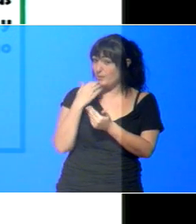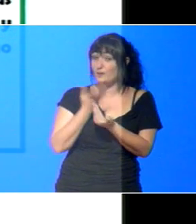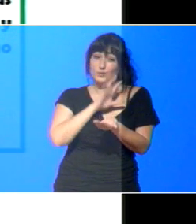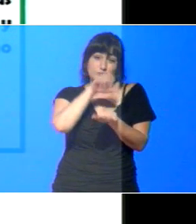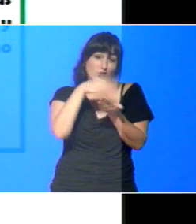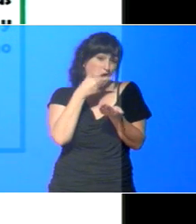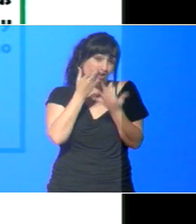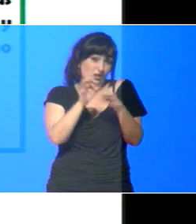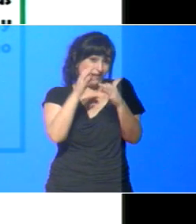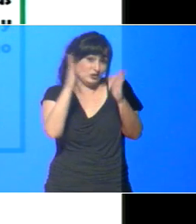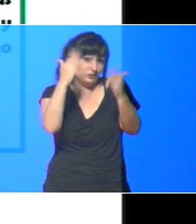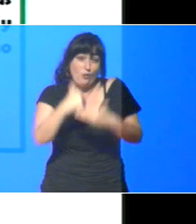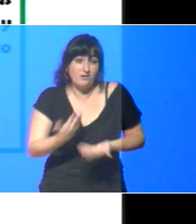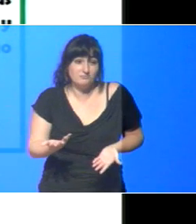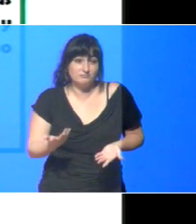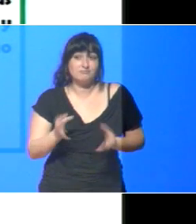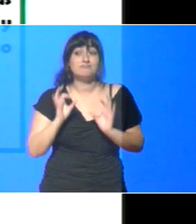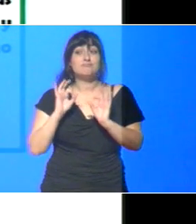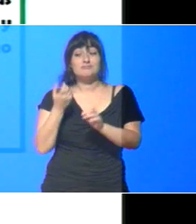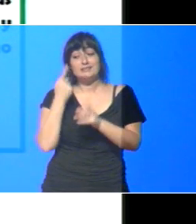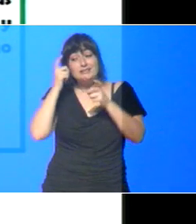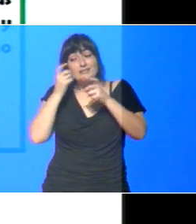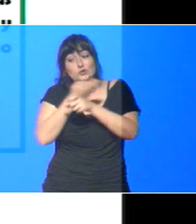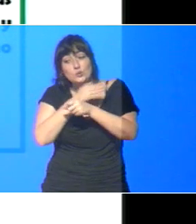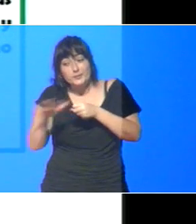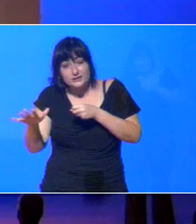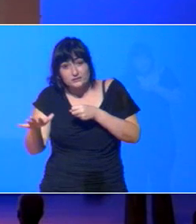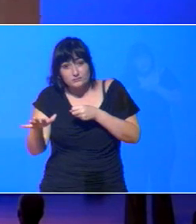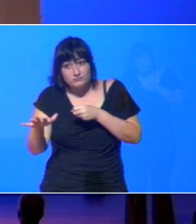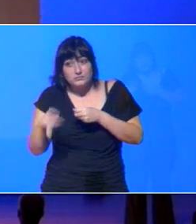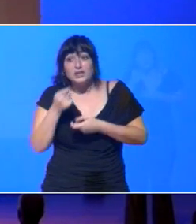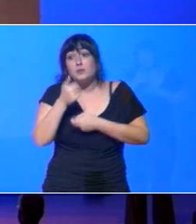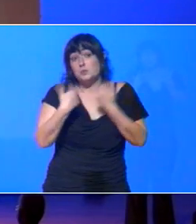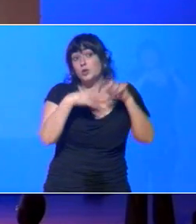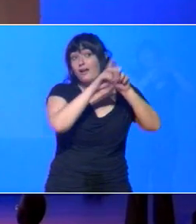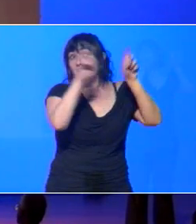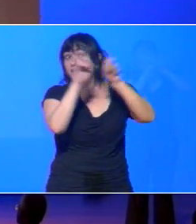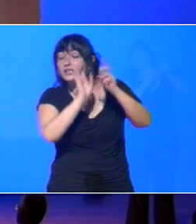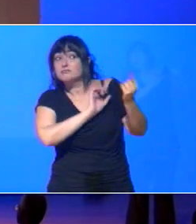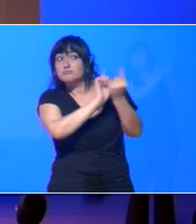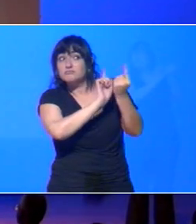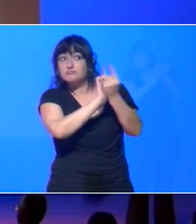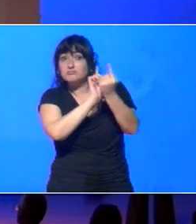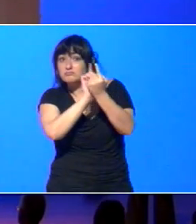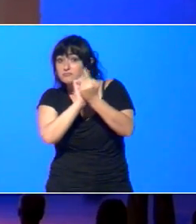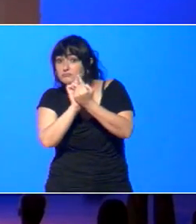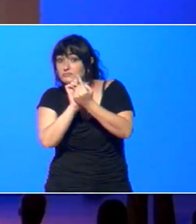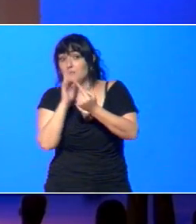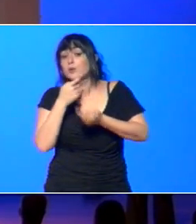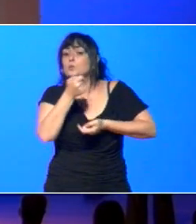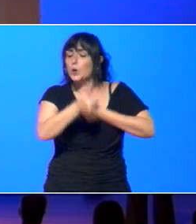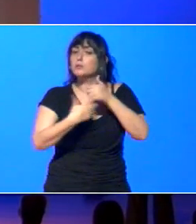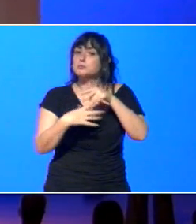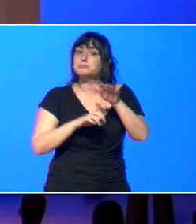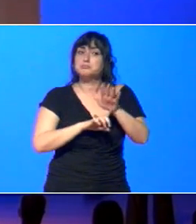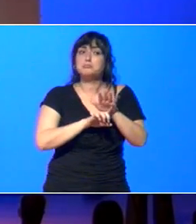ahí se agrupaban y bueno, y se generaron entidades que en un principio pues no tuvieron misiones, que se han ido avanzando a lo largo